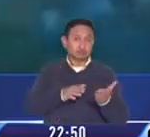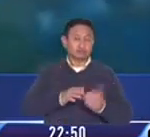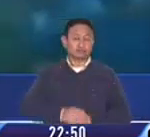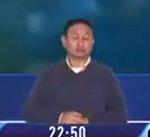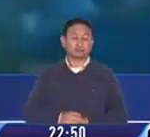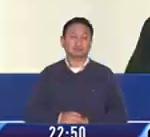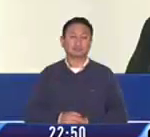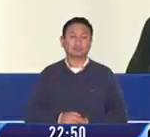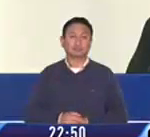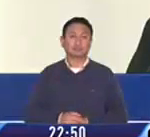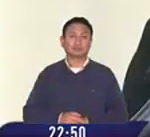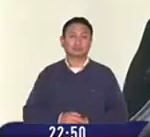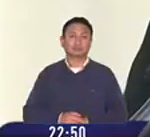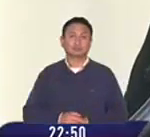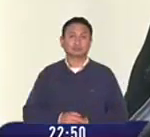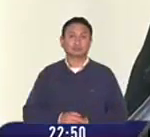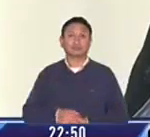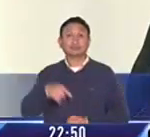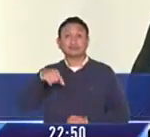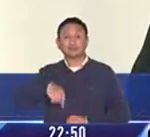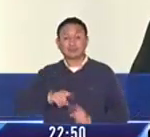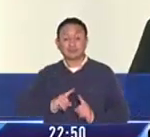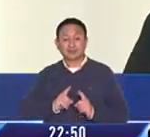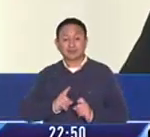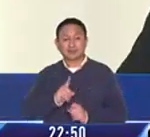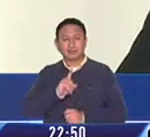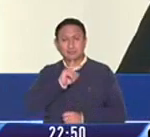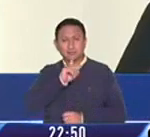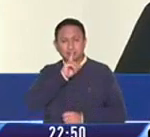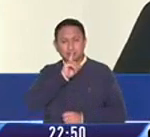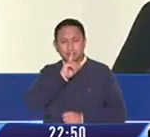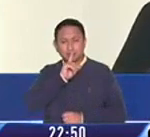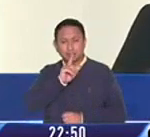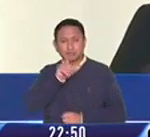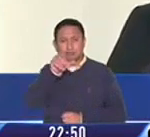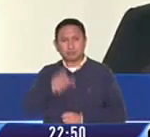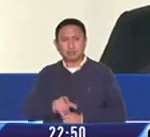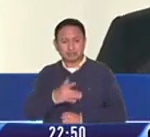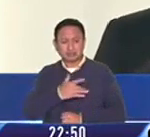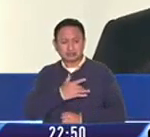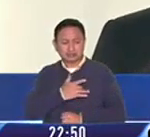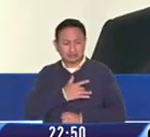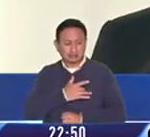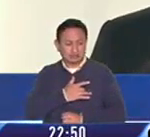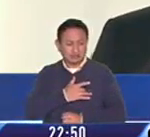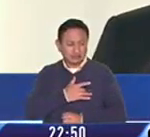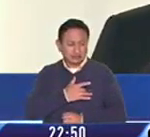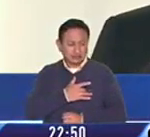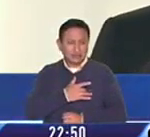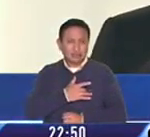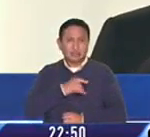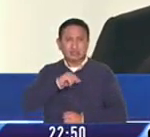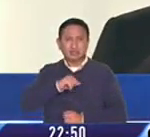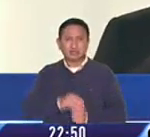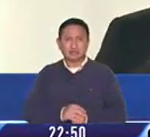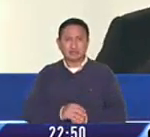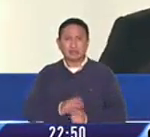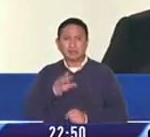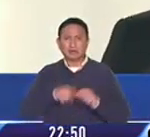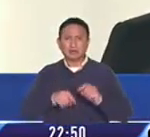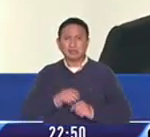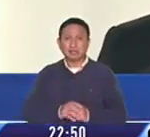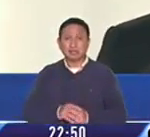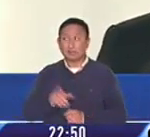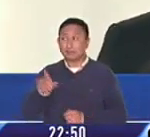esta enfermedad. Es un cáncer silencioso. Es un cáncer que solo siente la paciente y a veces, por faltas incluso de confianza, no le dicen